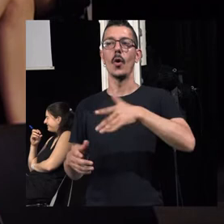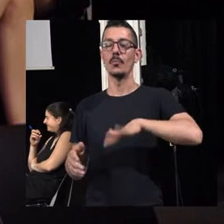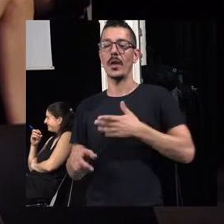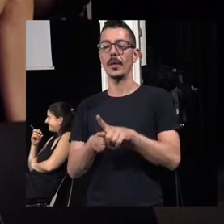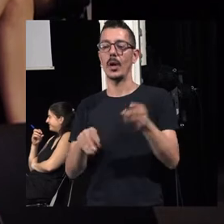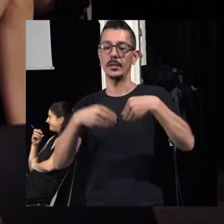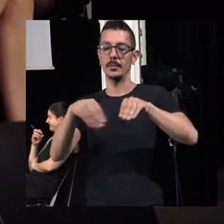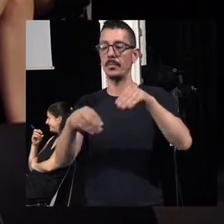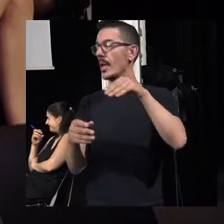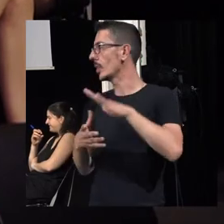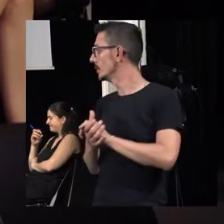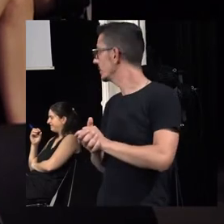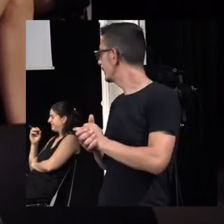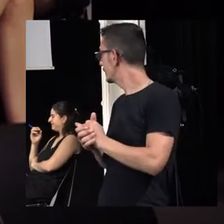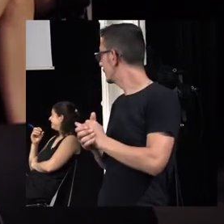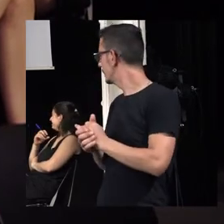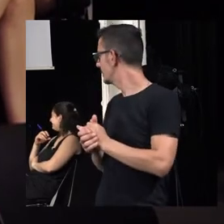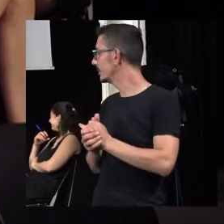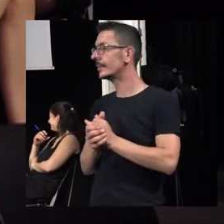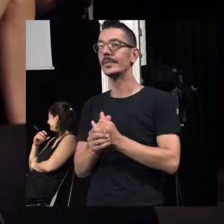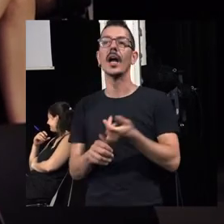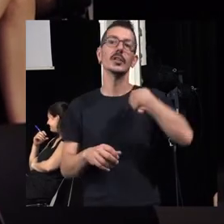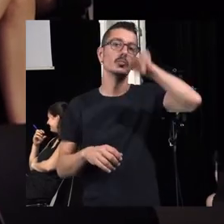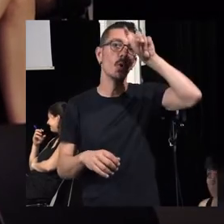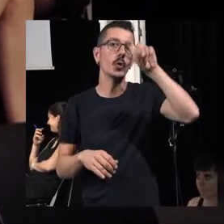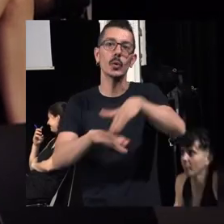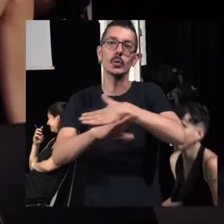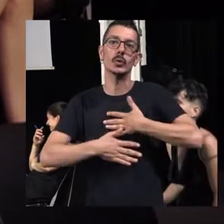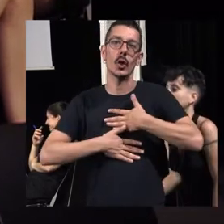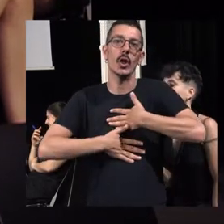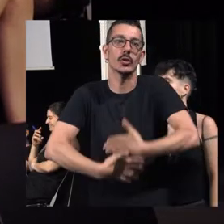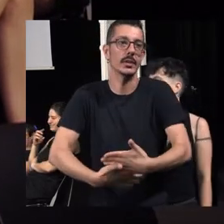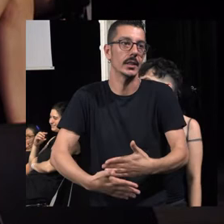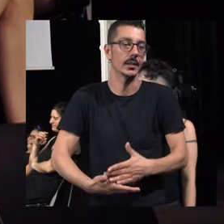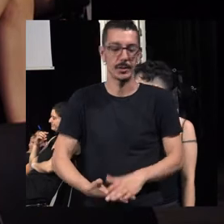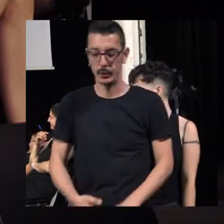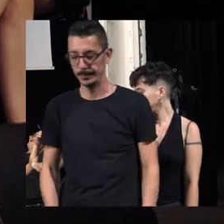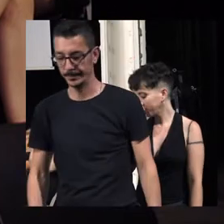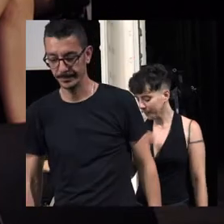Entonces, es muy cutre. Lo siento.